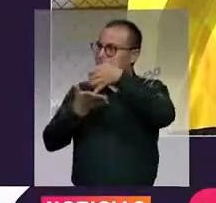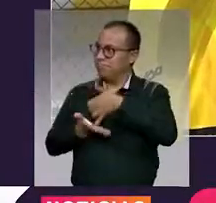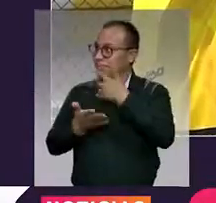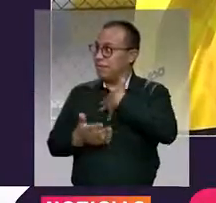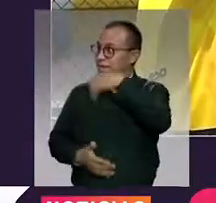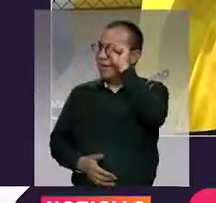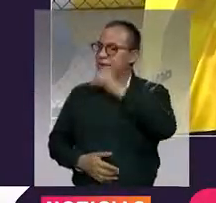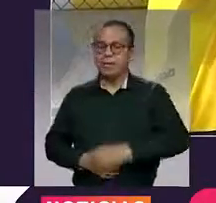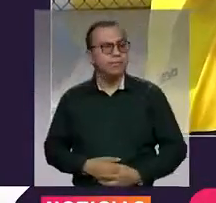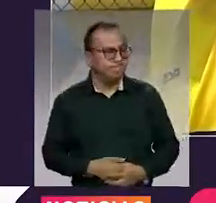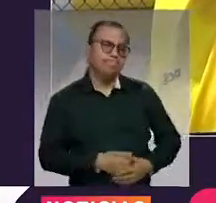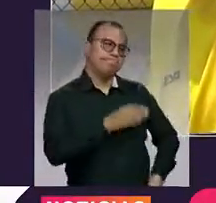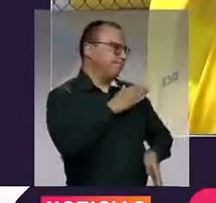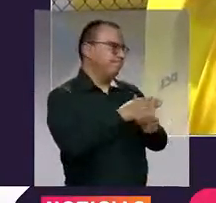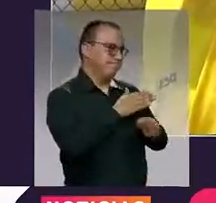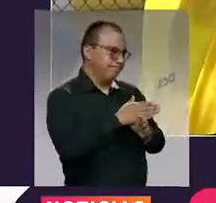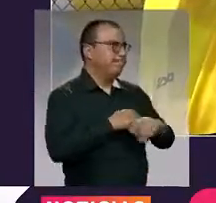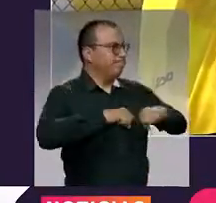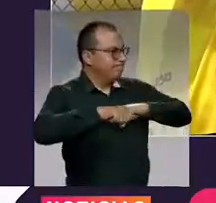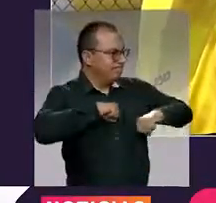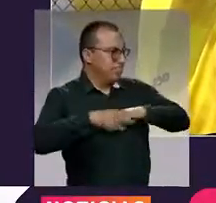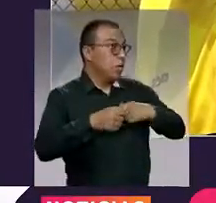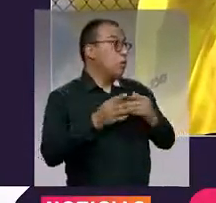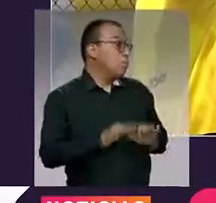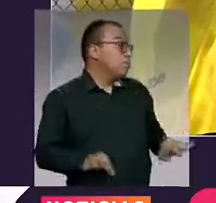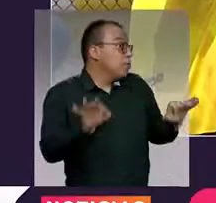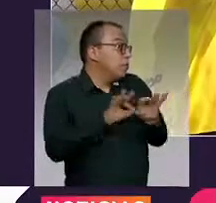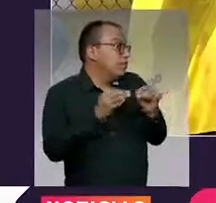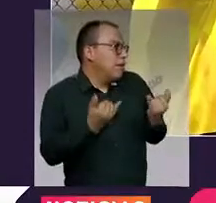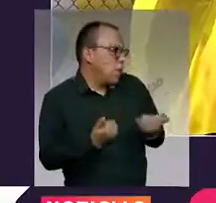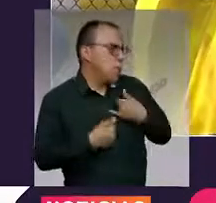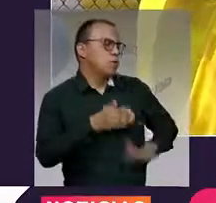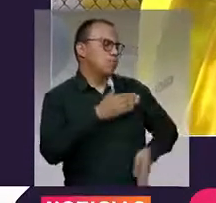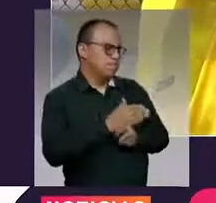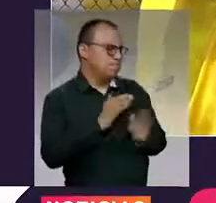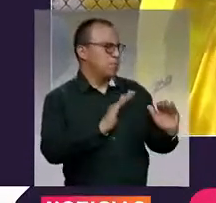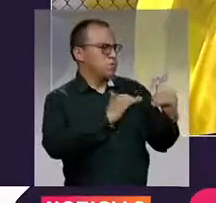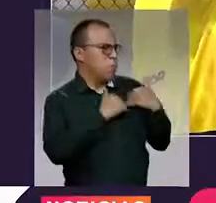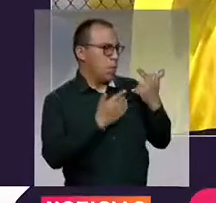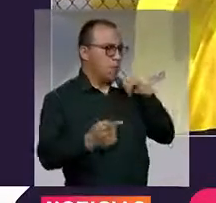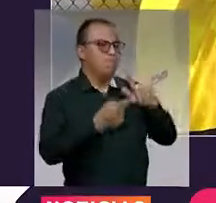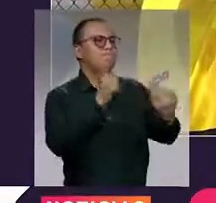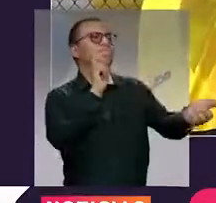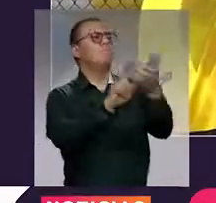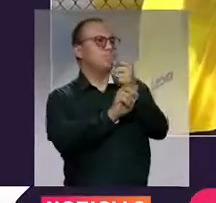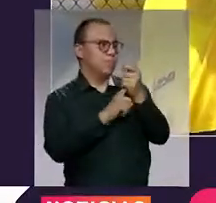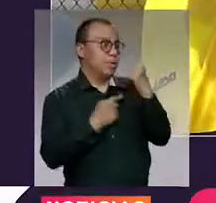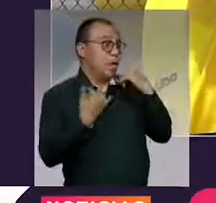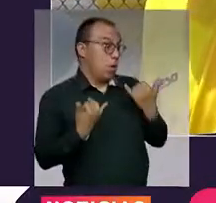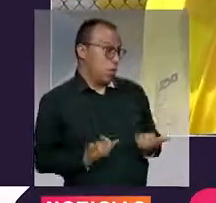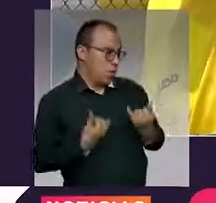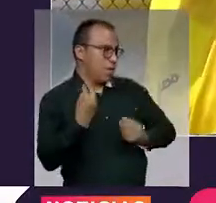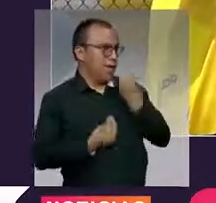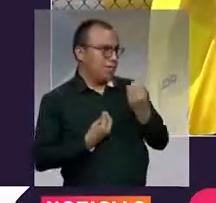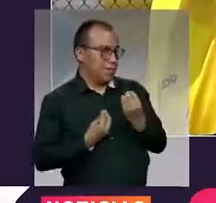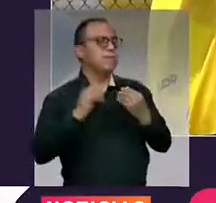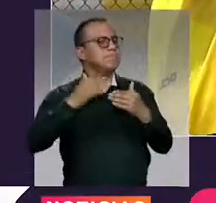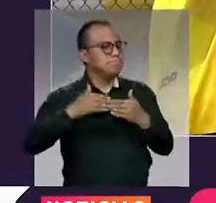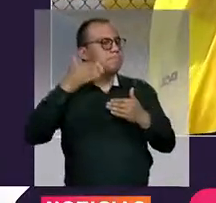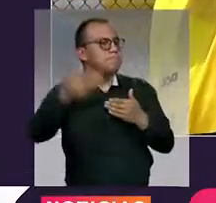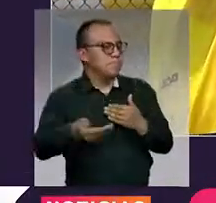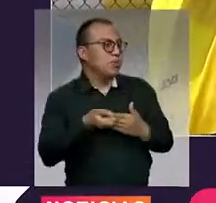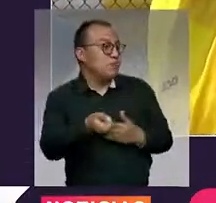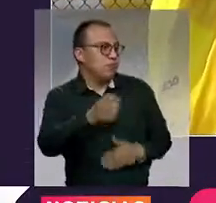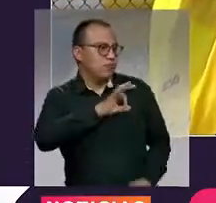Olaya? Hay que seguir. Lo importante lo tenemos que hacer nosotros y ir a ganar. Lo hicimos hoy y también lo tenemos que hacer el fin de semana